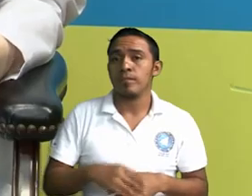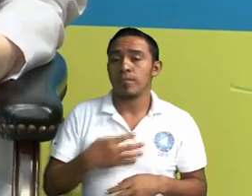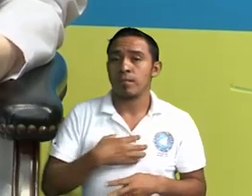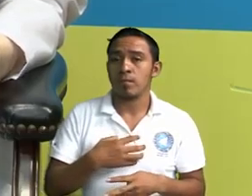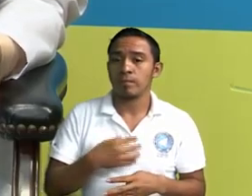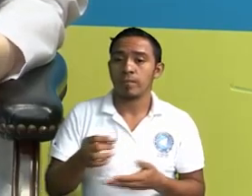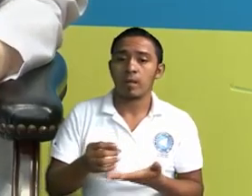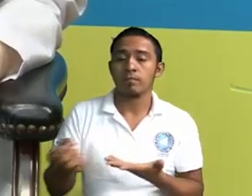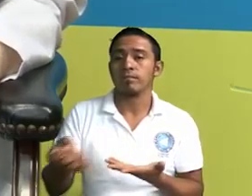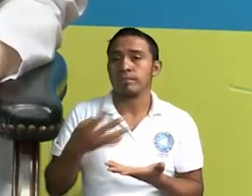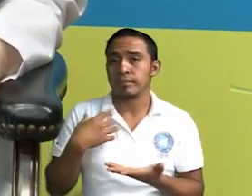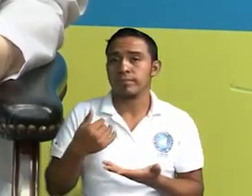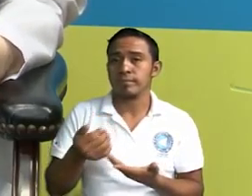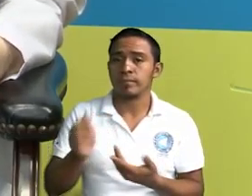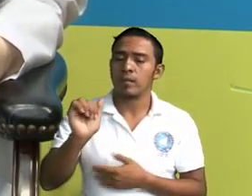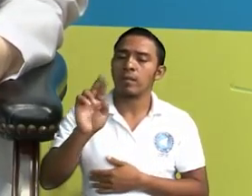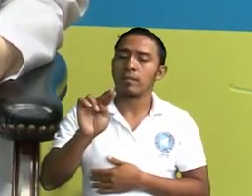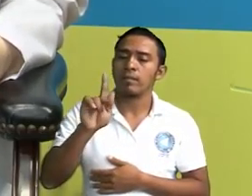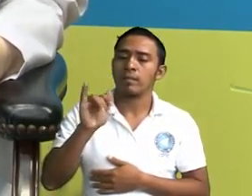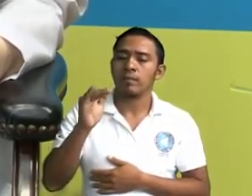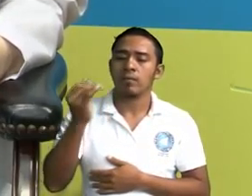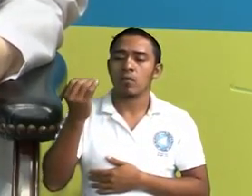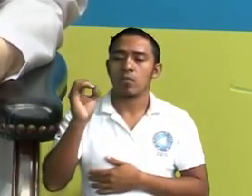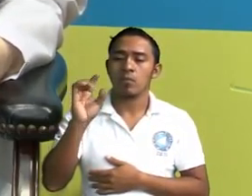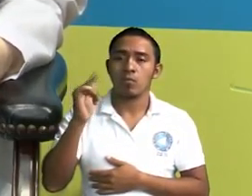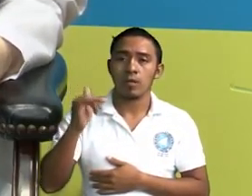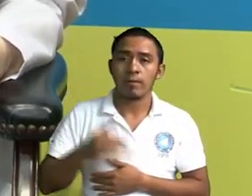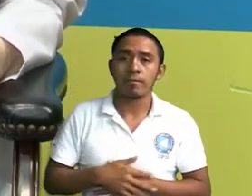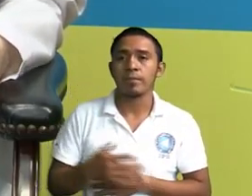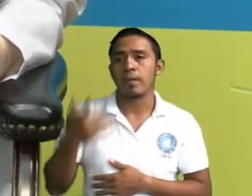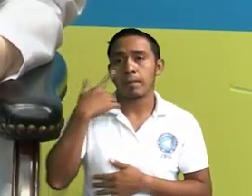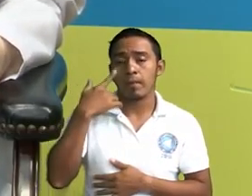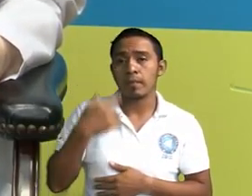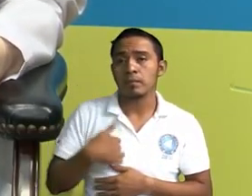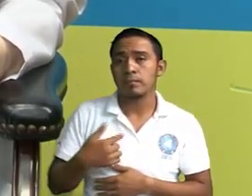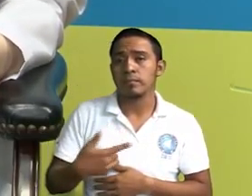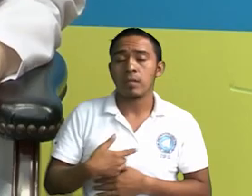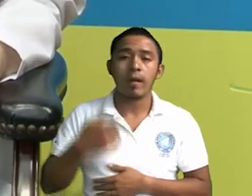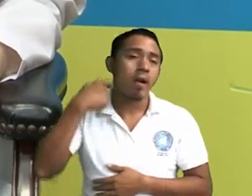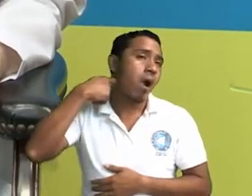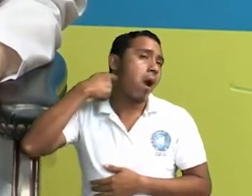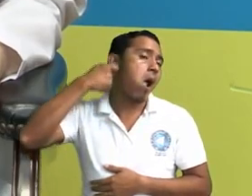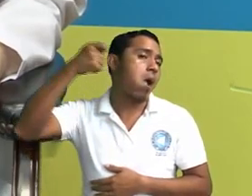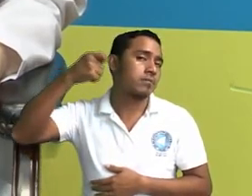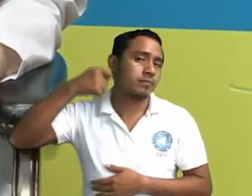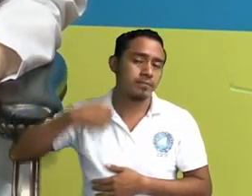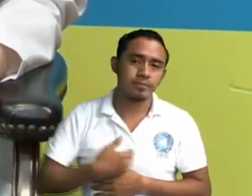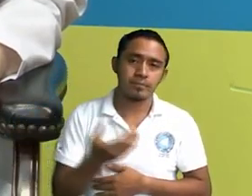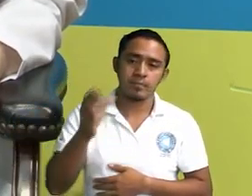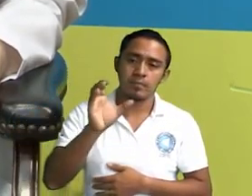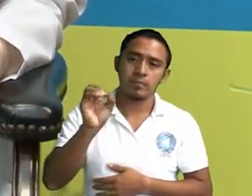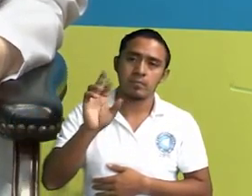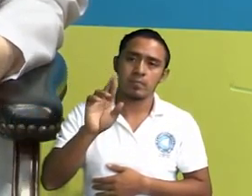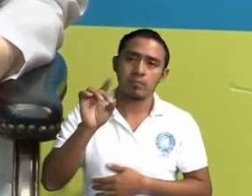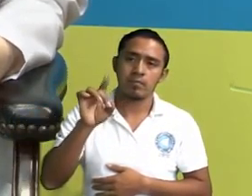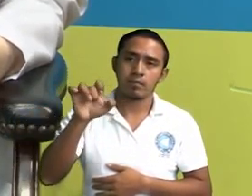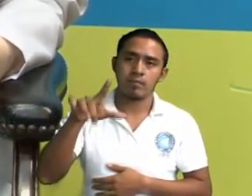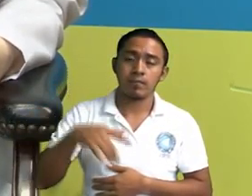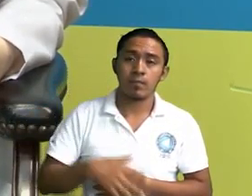en este caso y llegaban de nosotros y nos dicen mire es que me voy a extraer la cordal entonces nosotros decimos ok